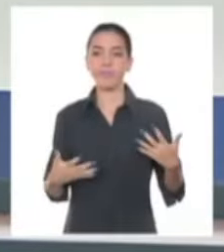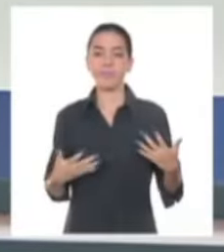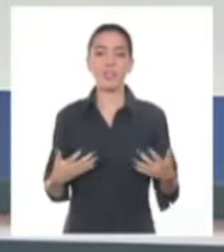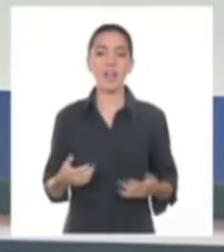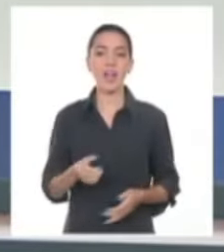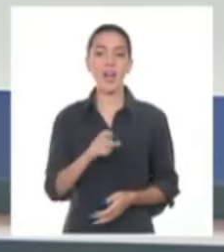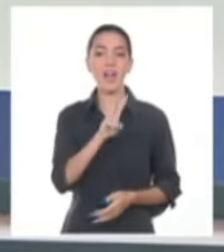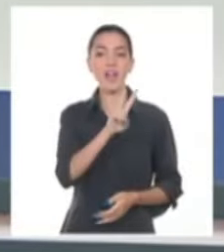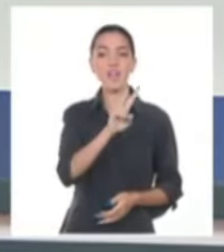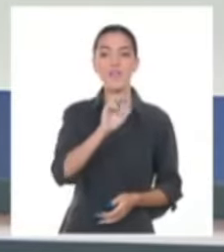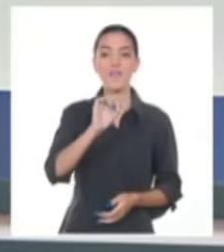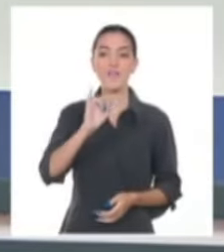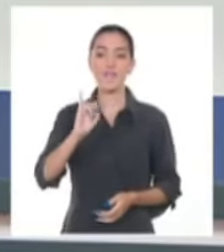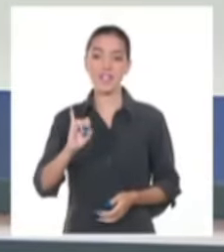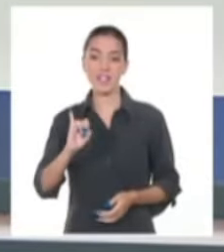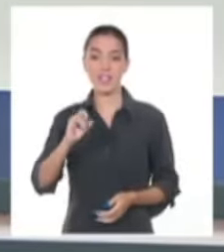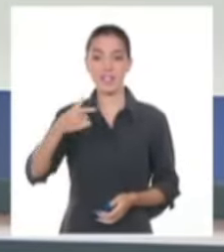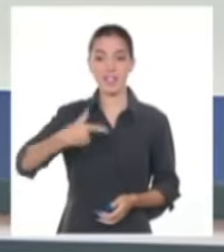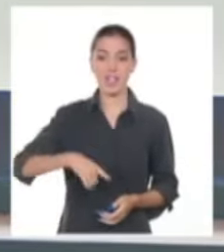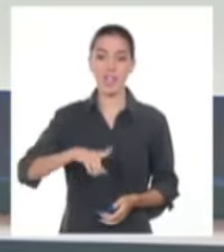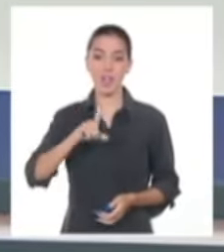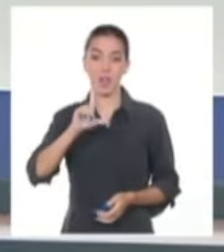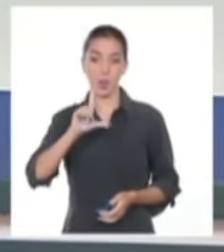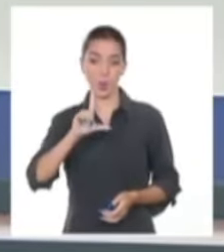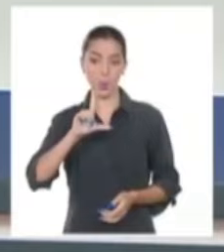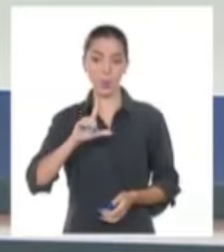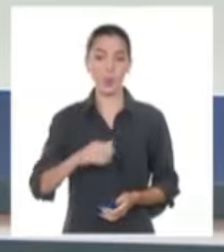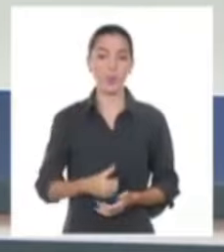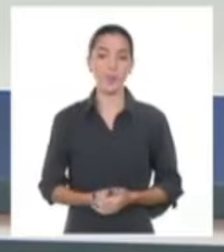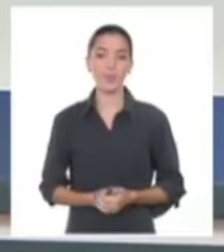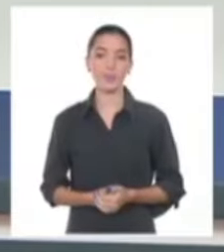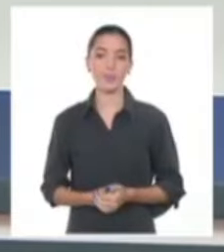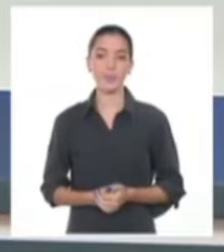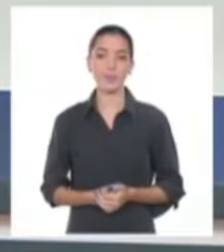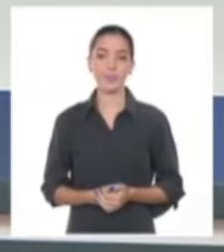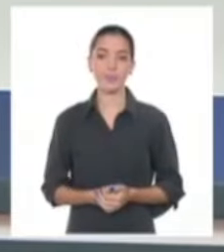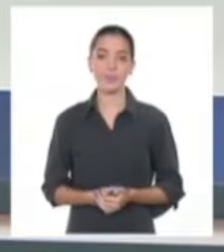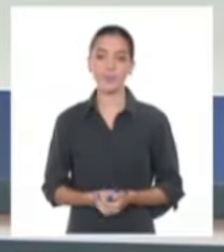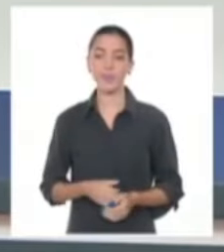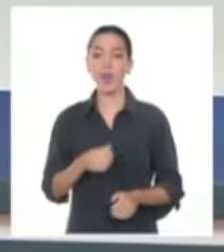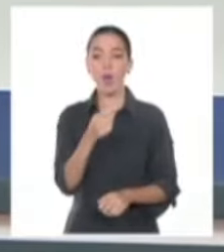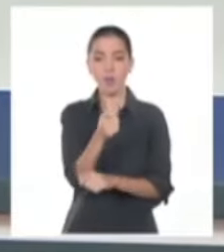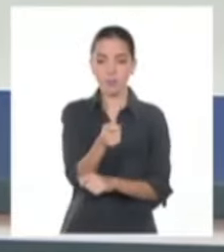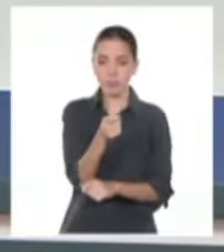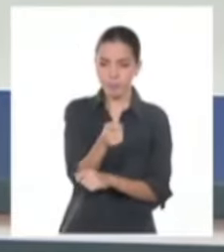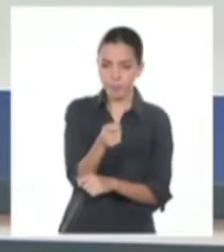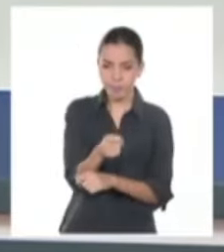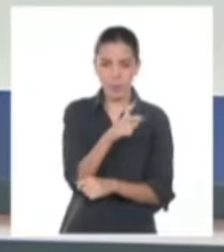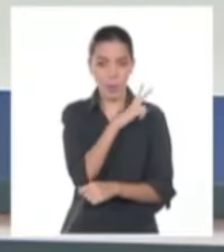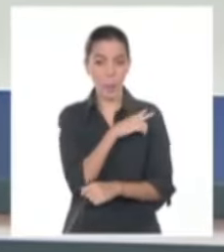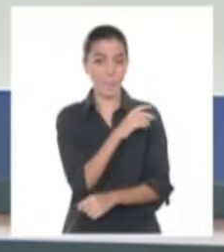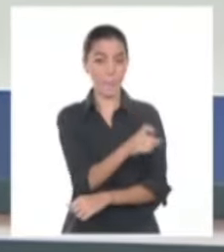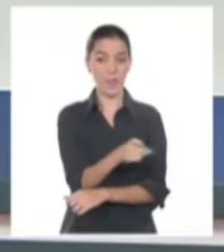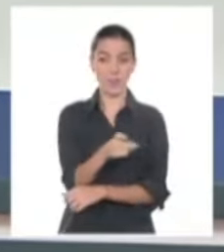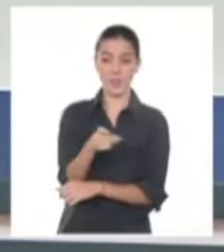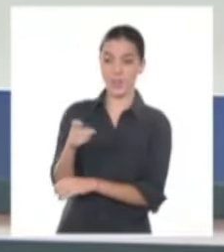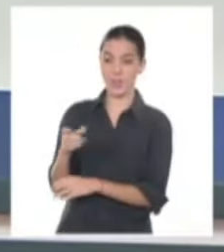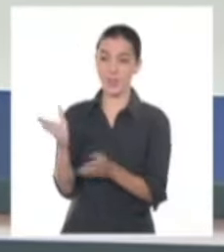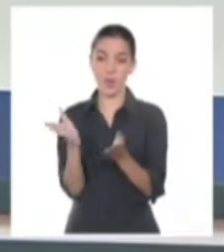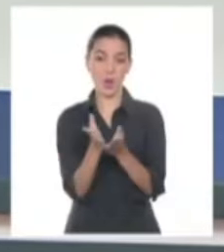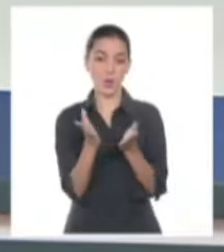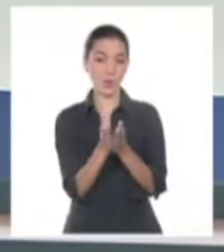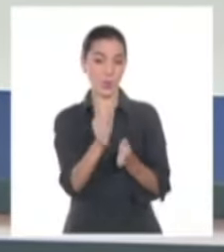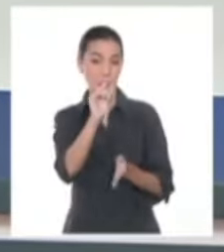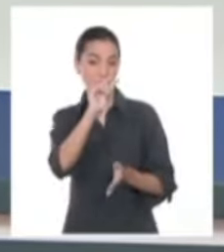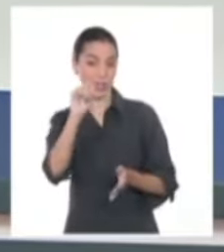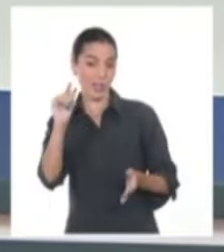de sus familiares y la entrega de cada docente acompañan a la institución. Hoy este centro educacional muestra